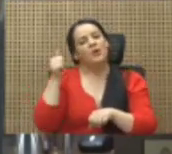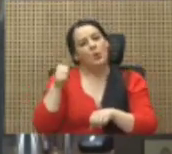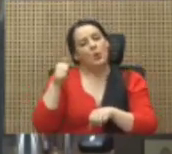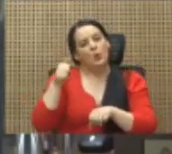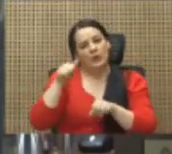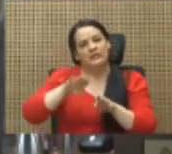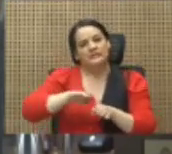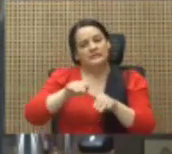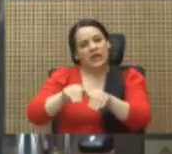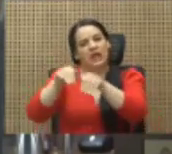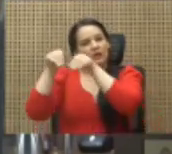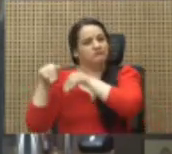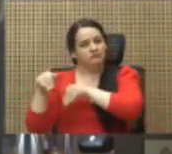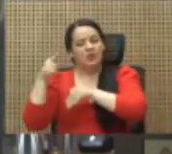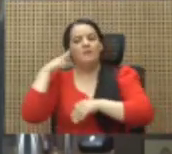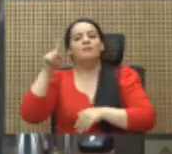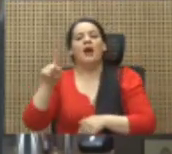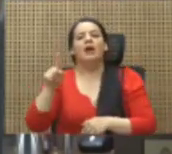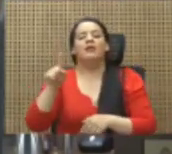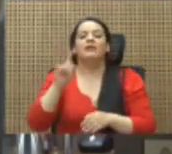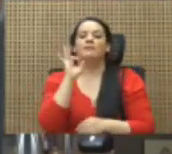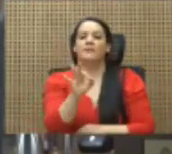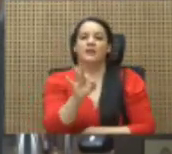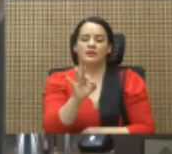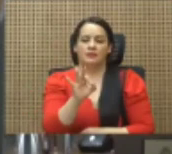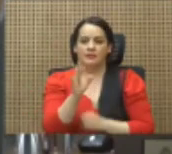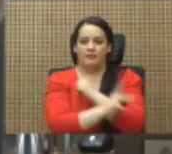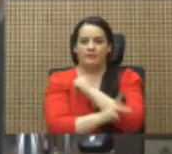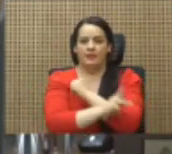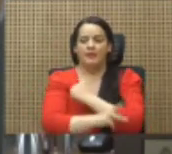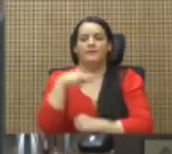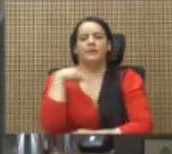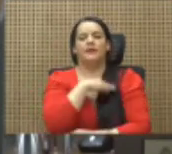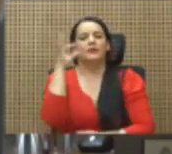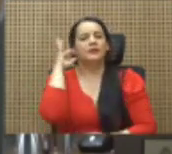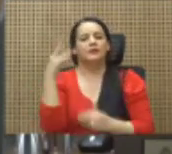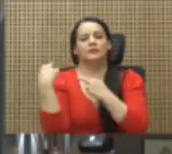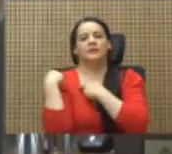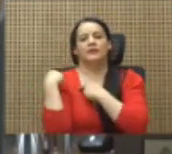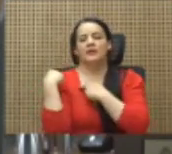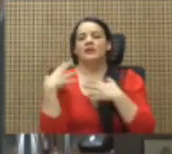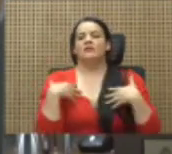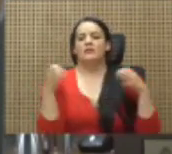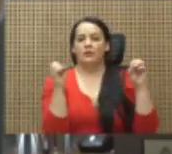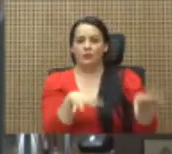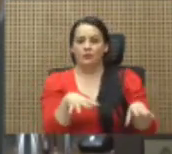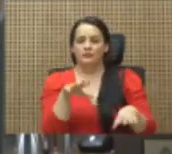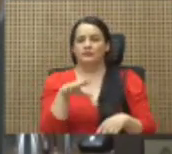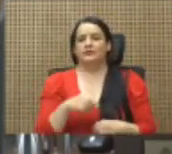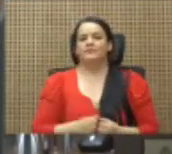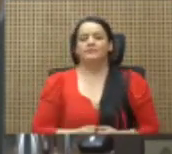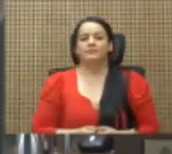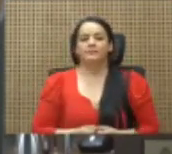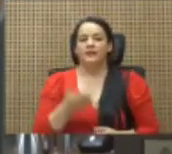del país. Señora ministra, sea responsable y deje ya su cargo. Gracias, señor presidente.